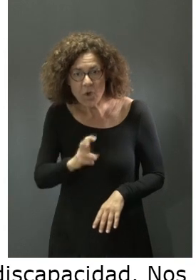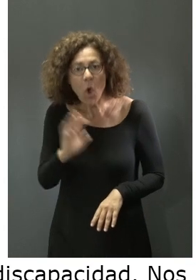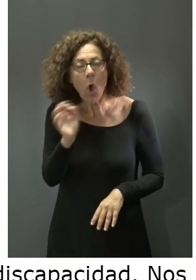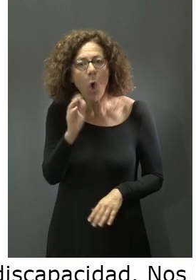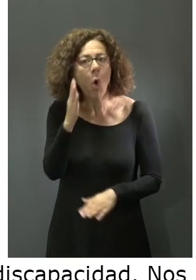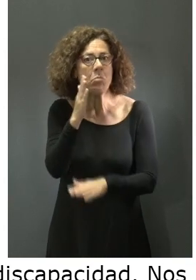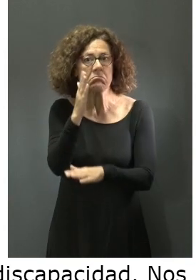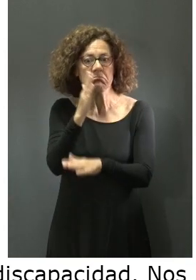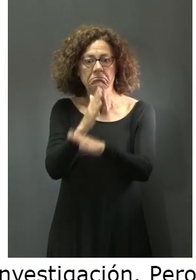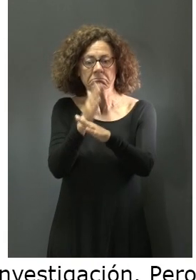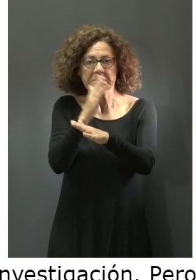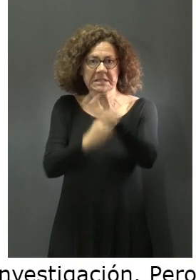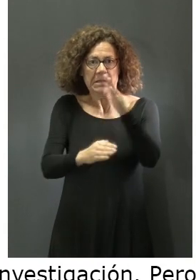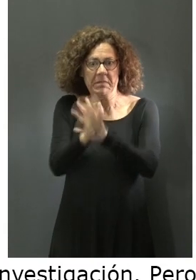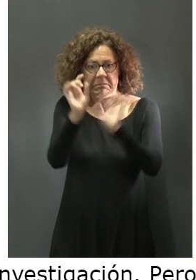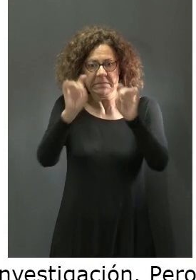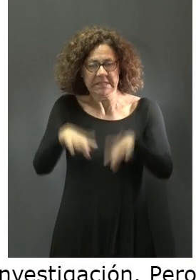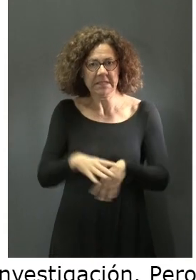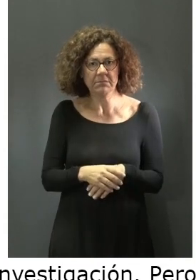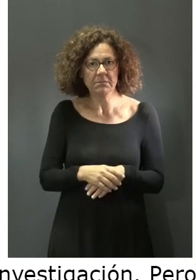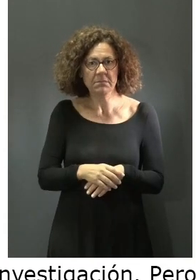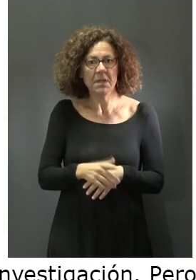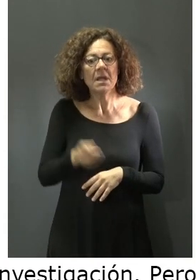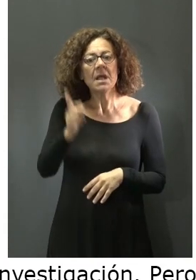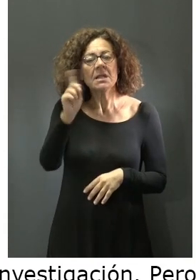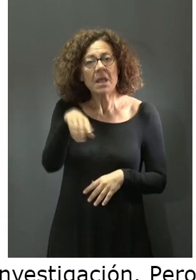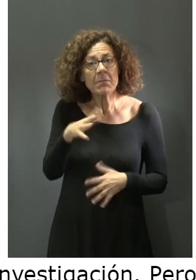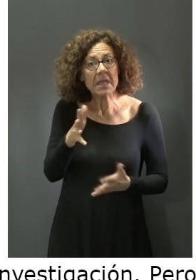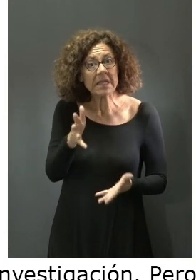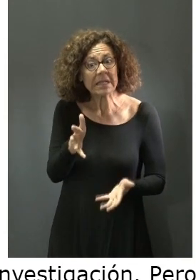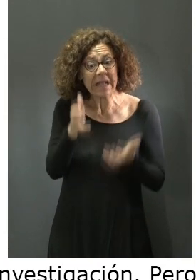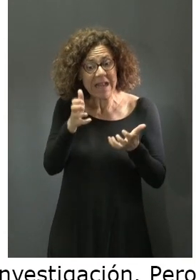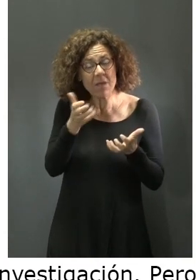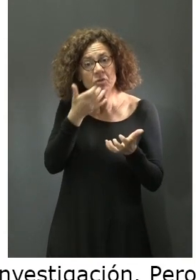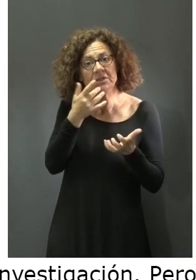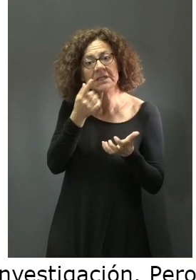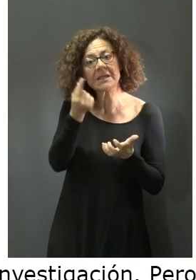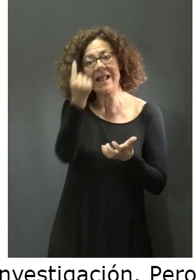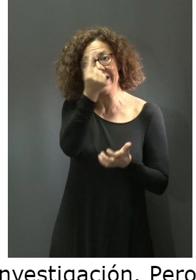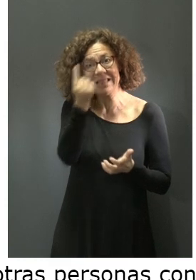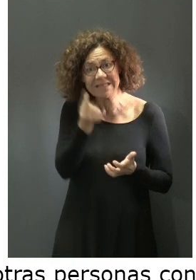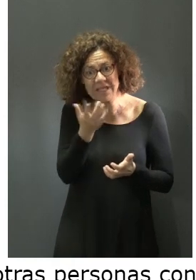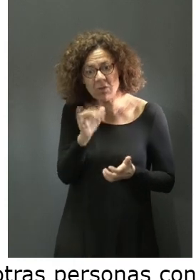sin ninguna discapacidad. ¿Nos beneficiamos de incluir en el diseño esta